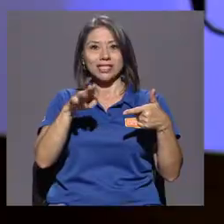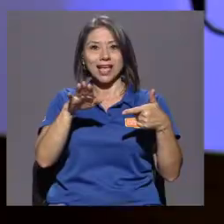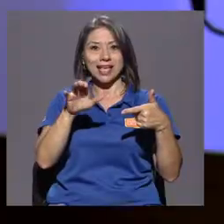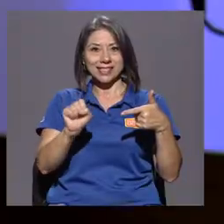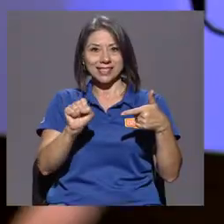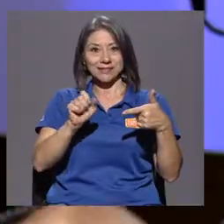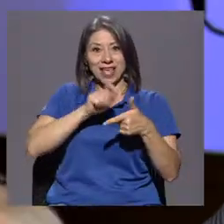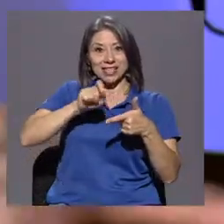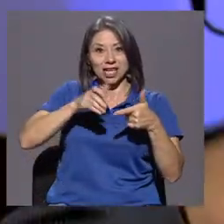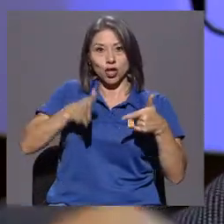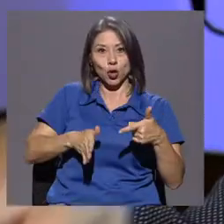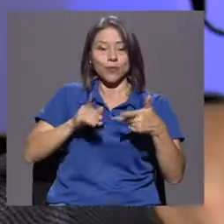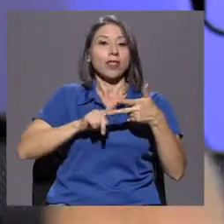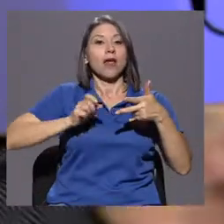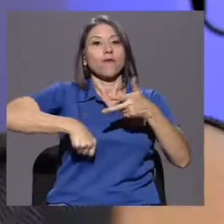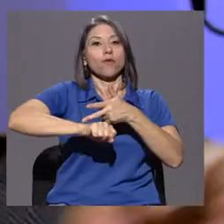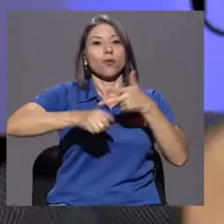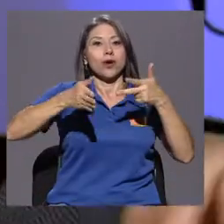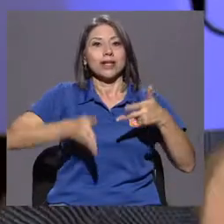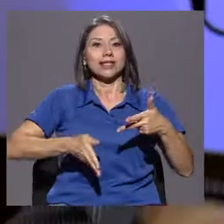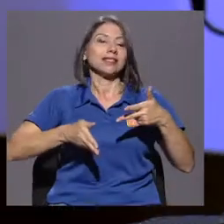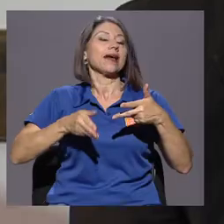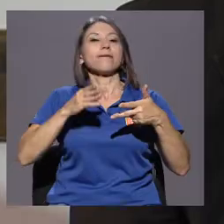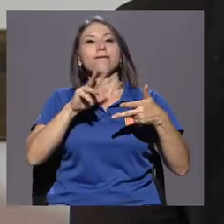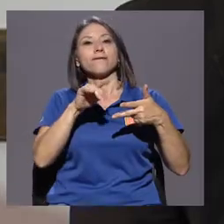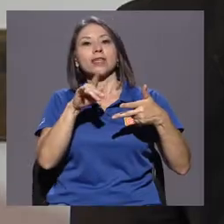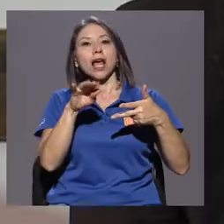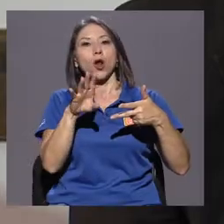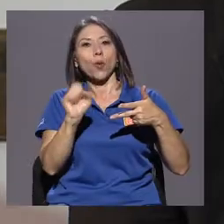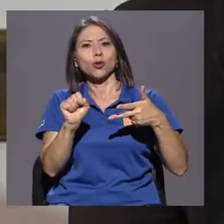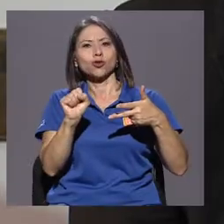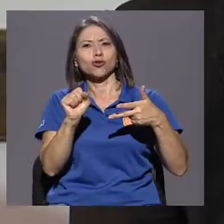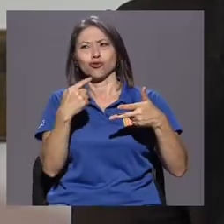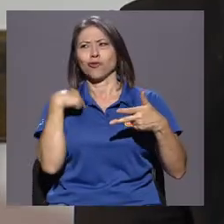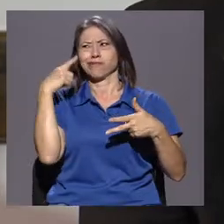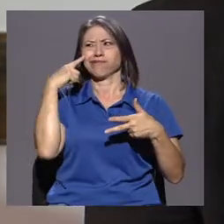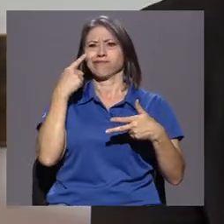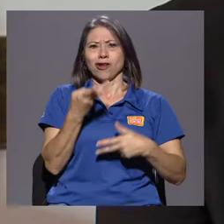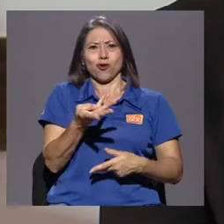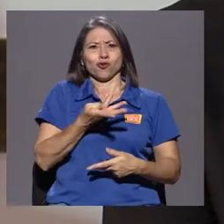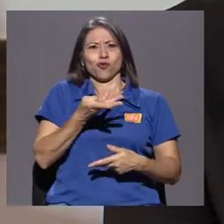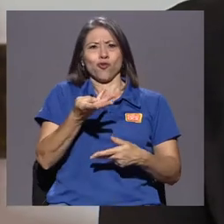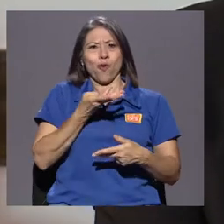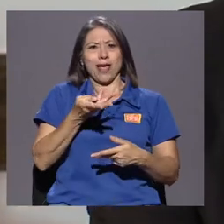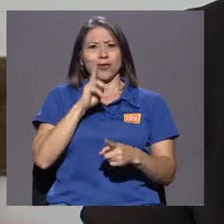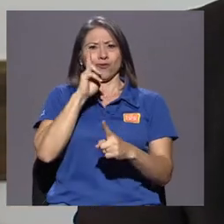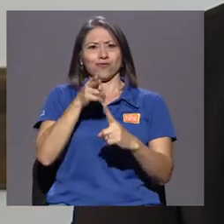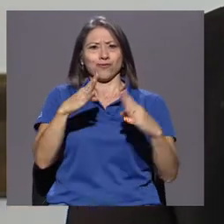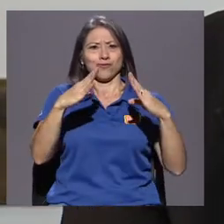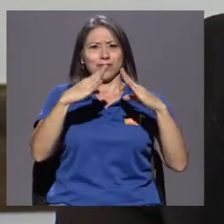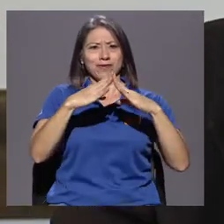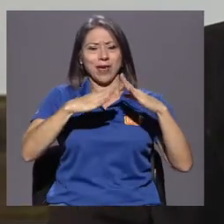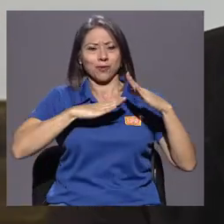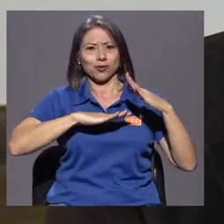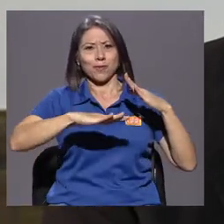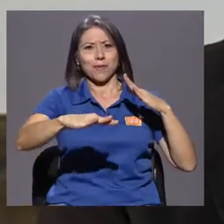y yo los cuatro vivíamos de la misma cuadra o de algo tenía el agua del lugar verdad